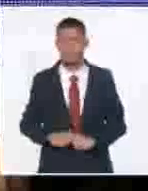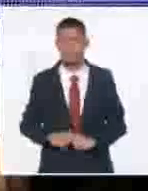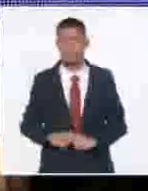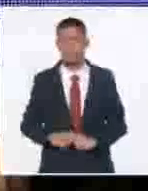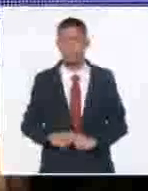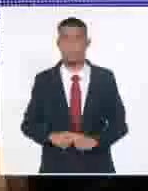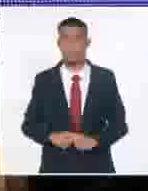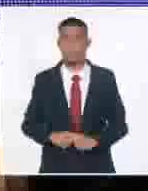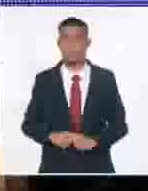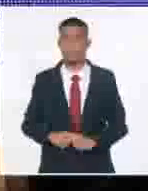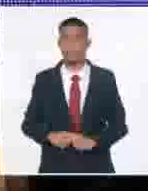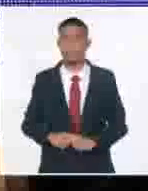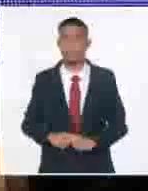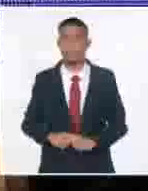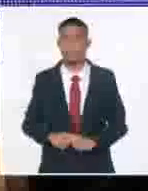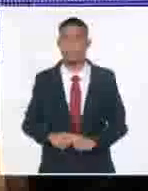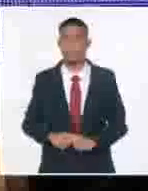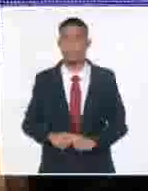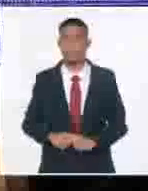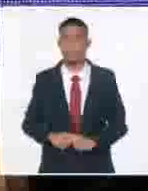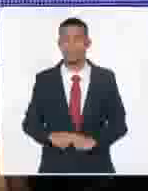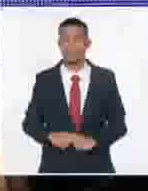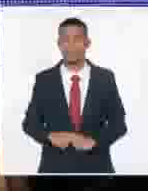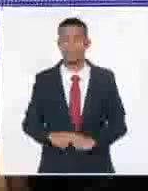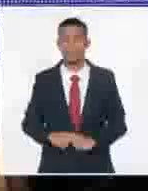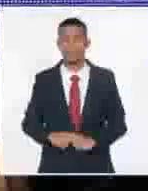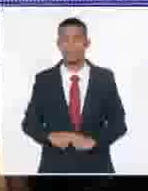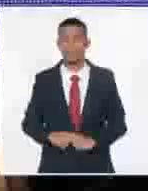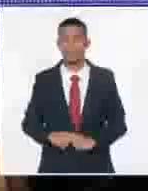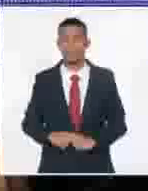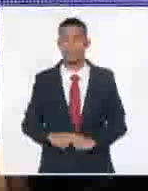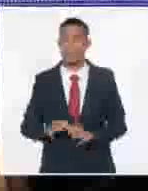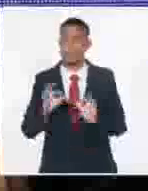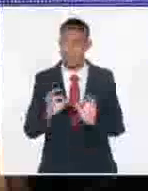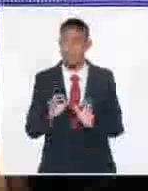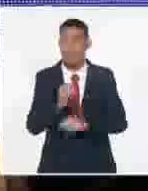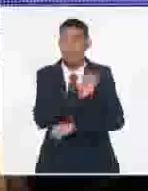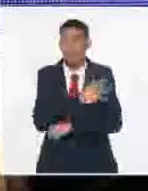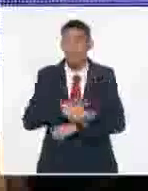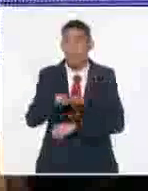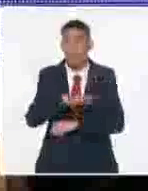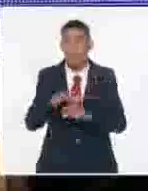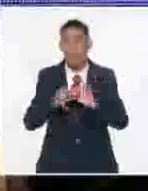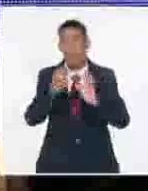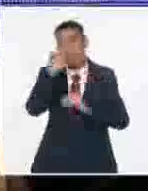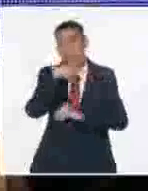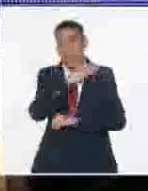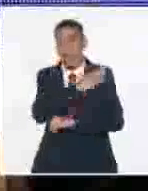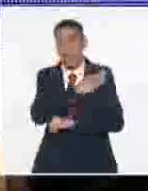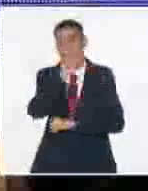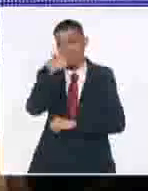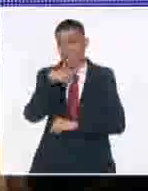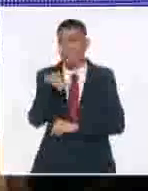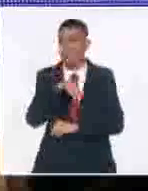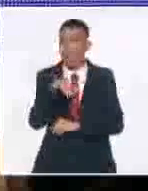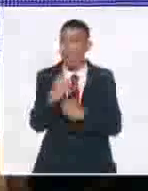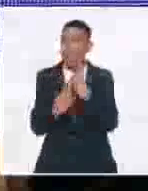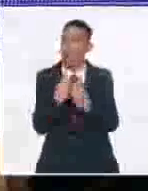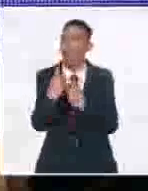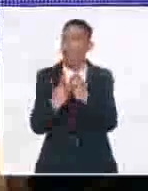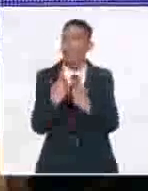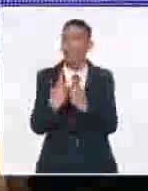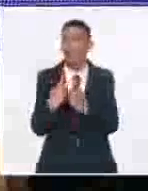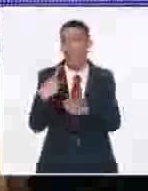el territorio palestino ocupado de la Franja de Gaza y también en alguna medida en